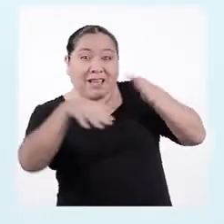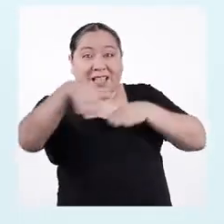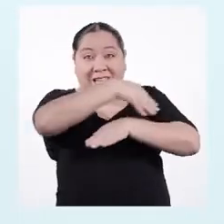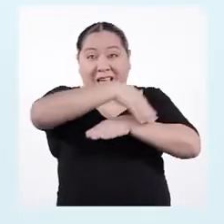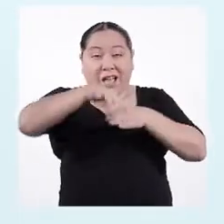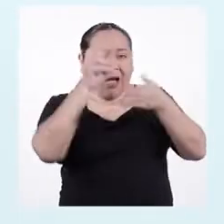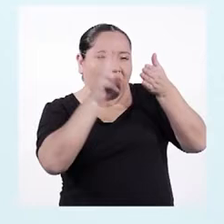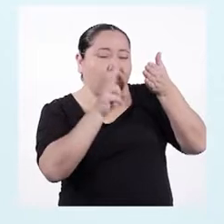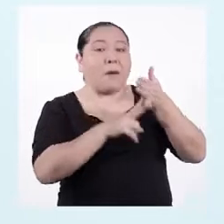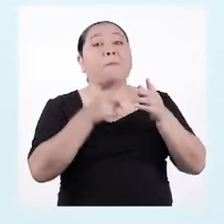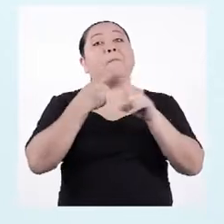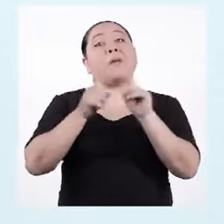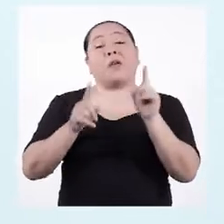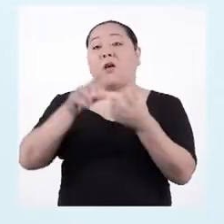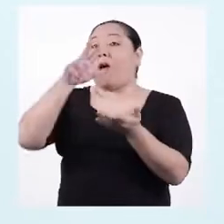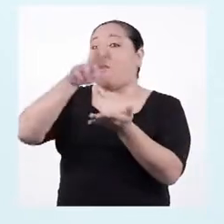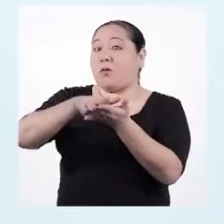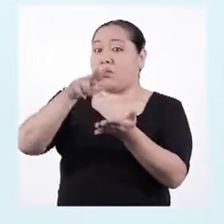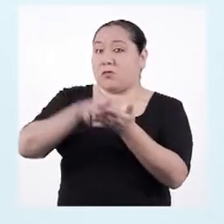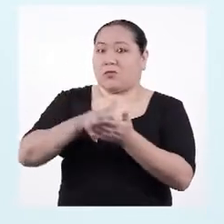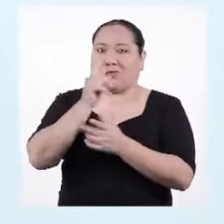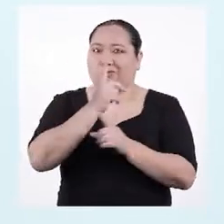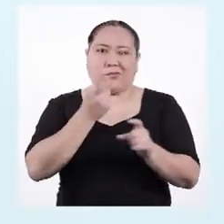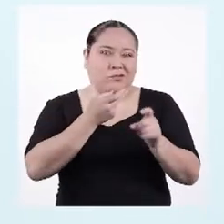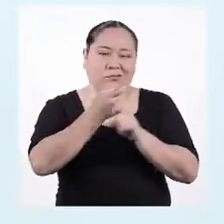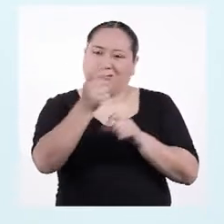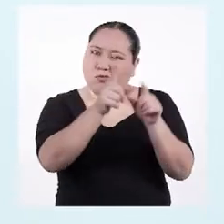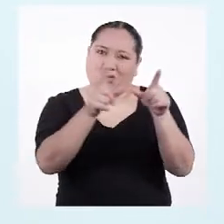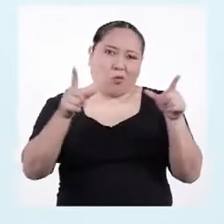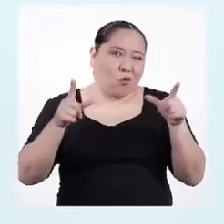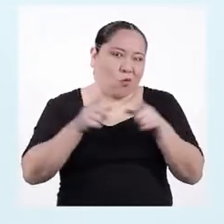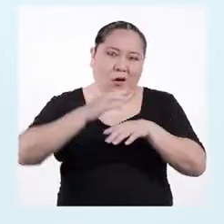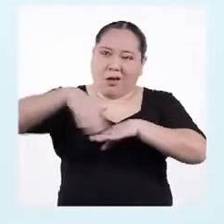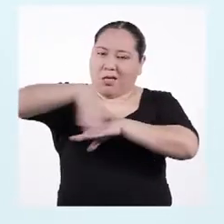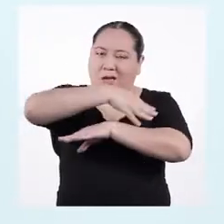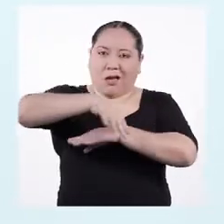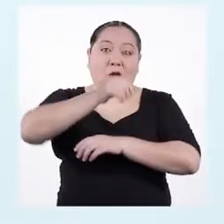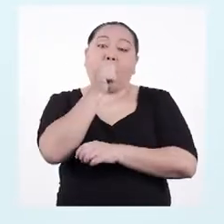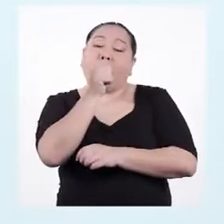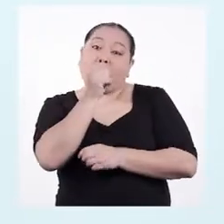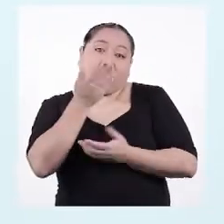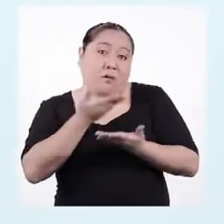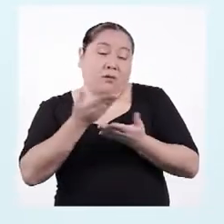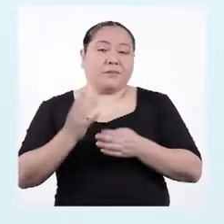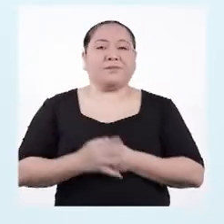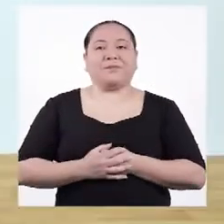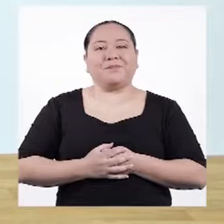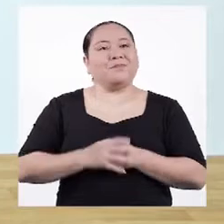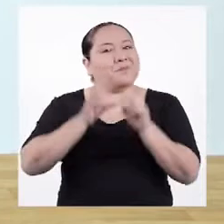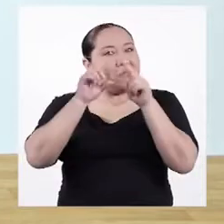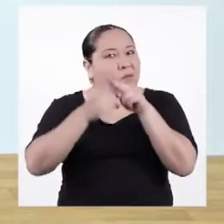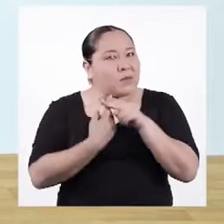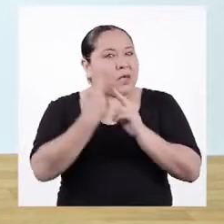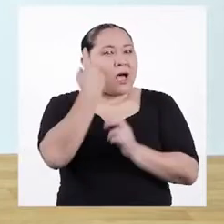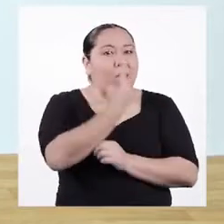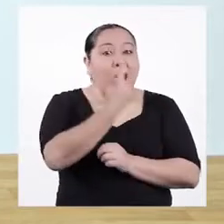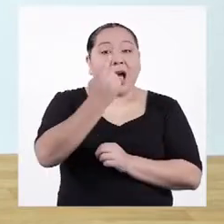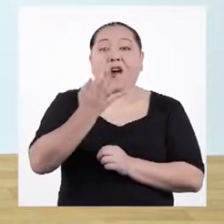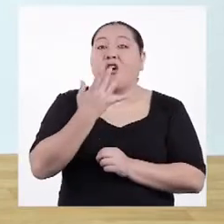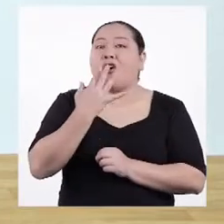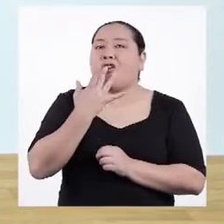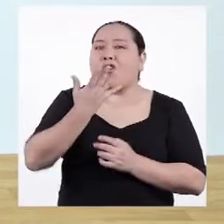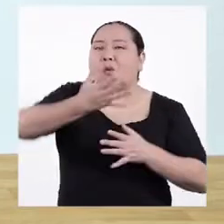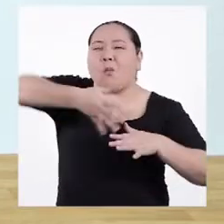cuando contemos con las autorizaciones y no estemos dañando ningún espacio público o privado. Para empezar, cada color que yo diga